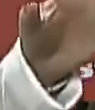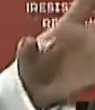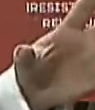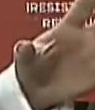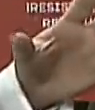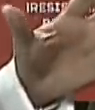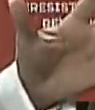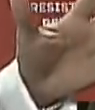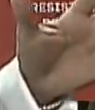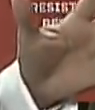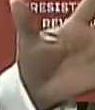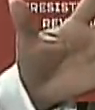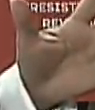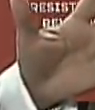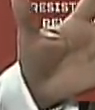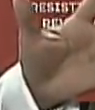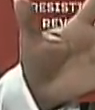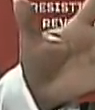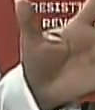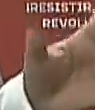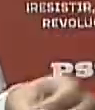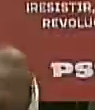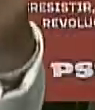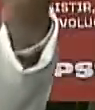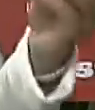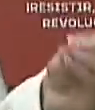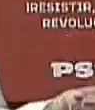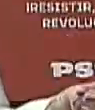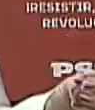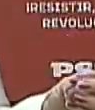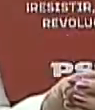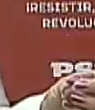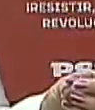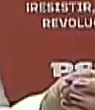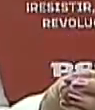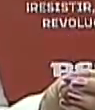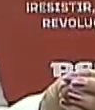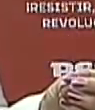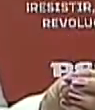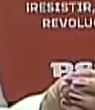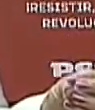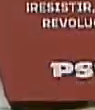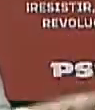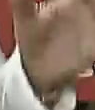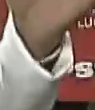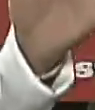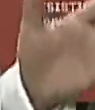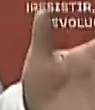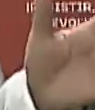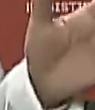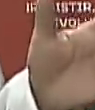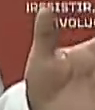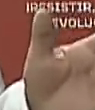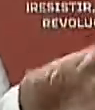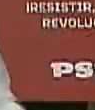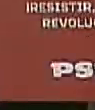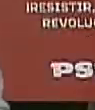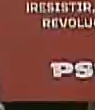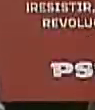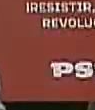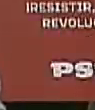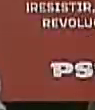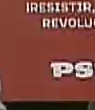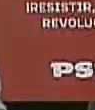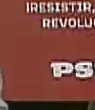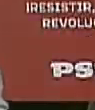población. El reglamento cuenta con 29 artículos, fue discutido durante las últimas 3 semanas, ya está difundido